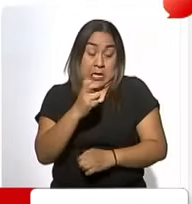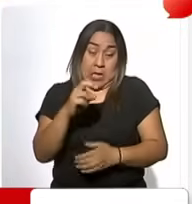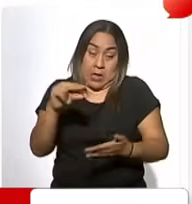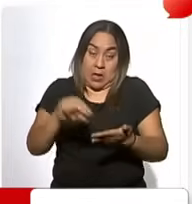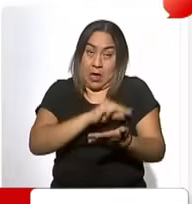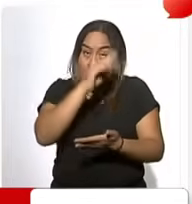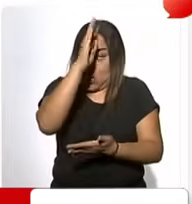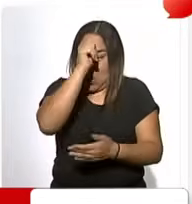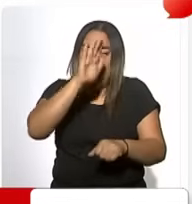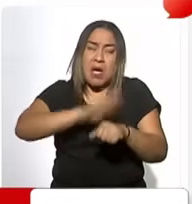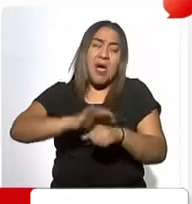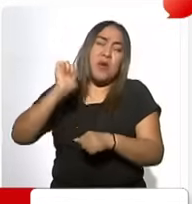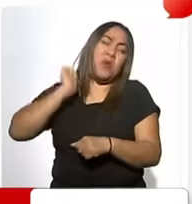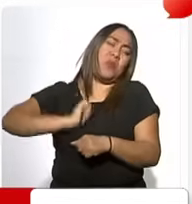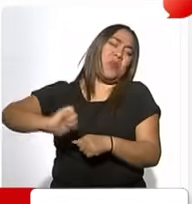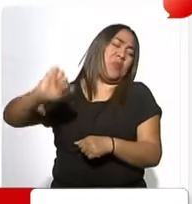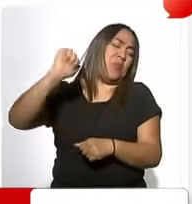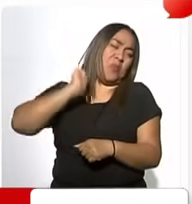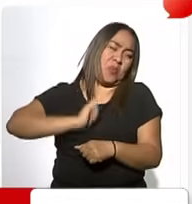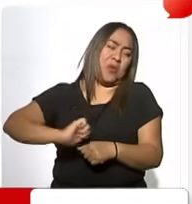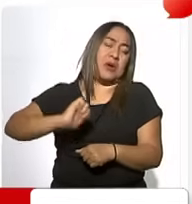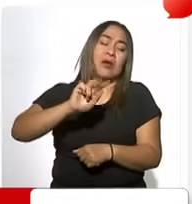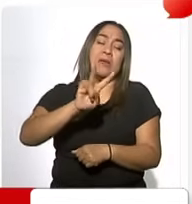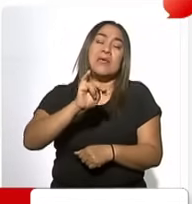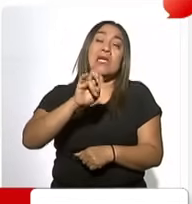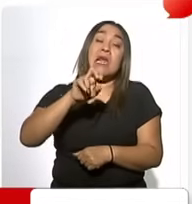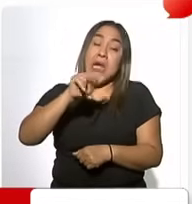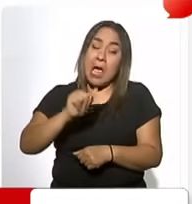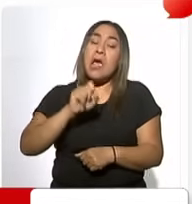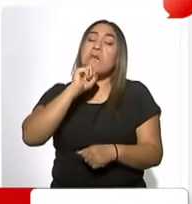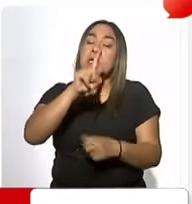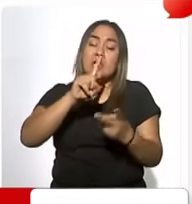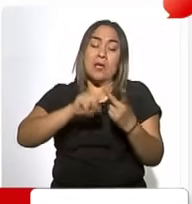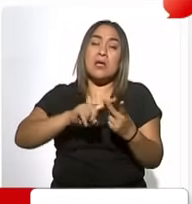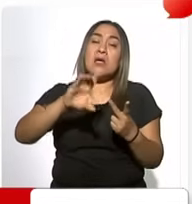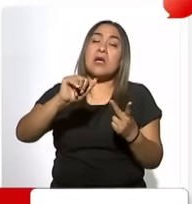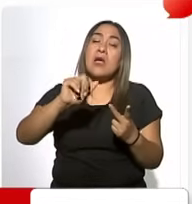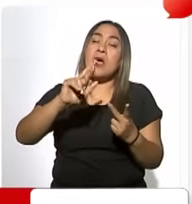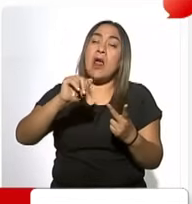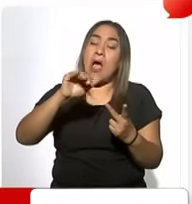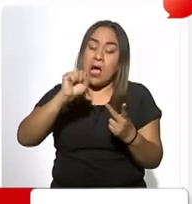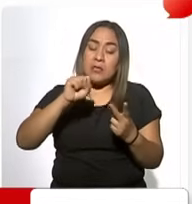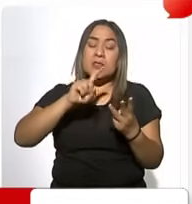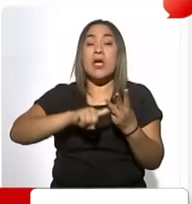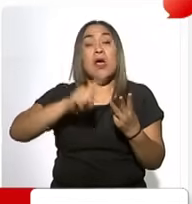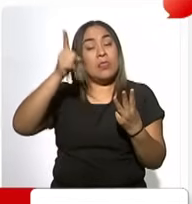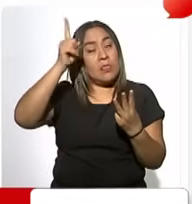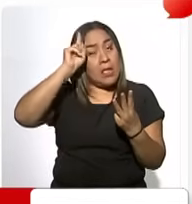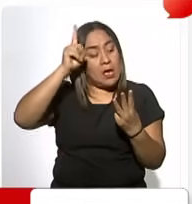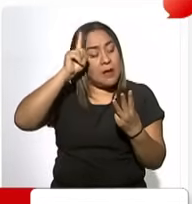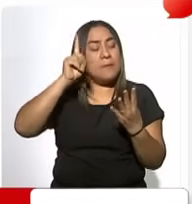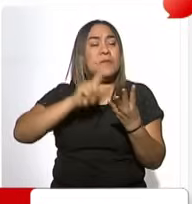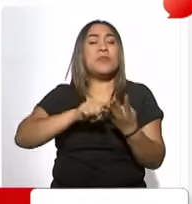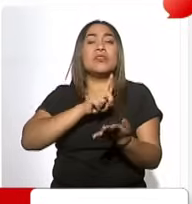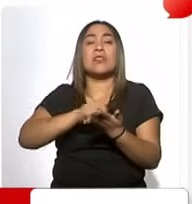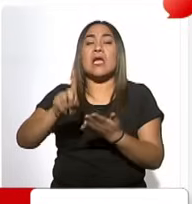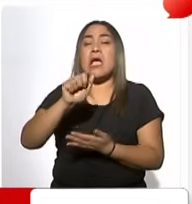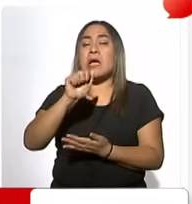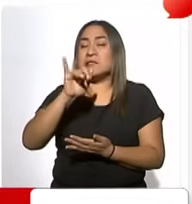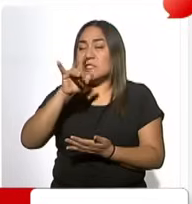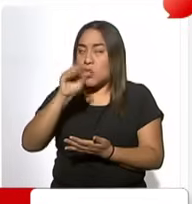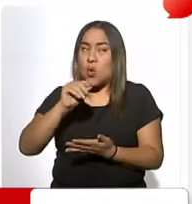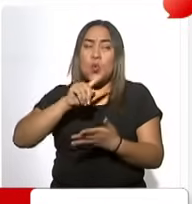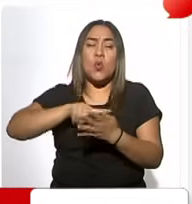antiguos que tiene la humanidad como es el de Viena sino también el de Caracas Nelson Mandela derecho asilo universal es